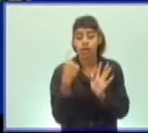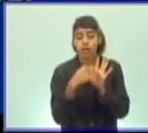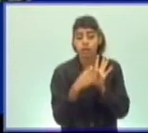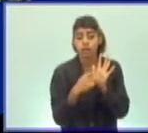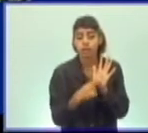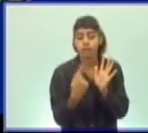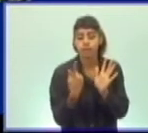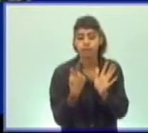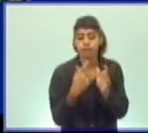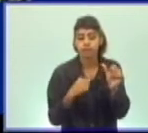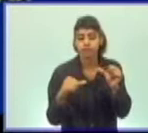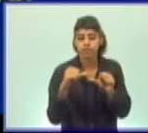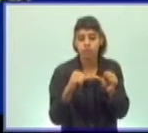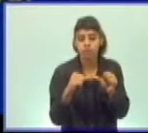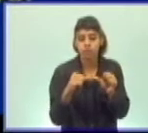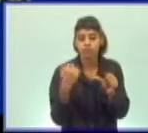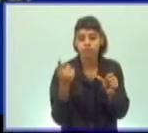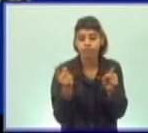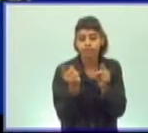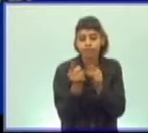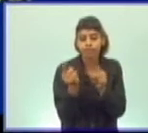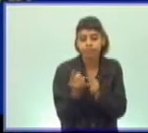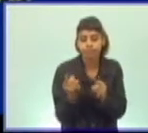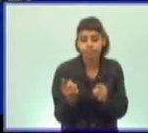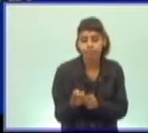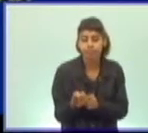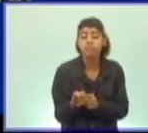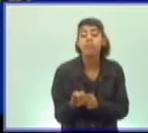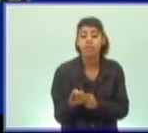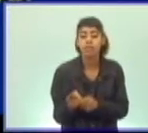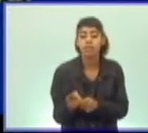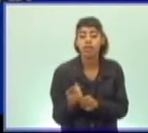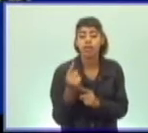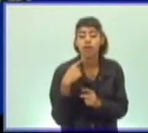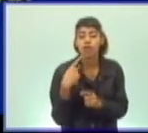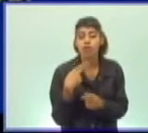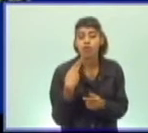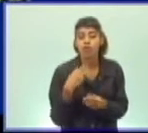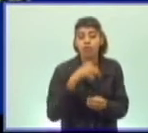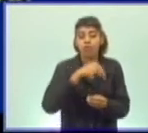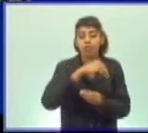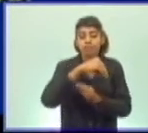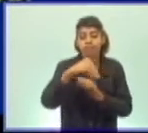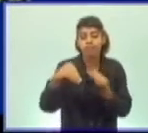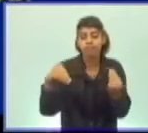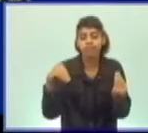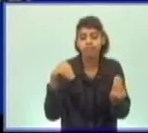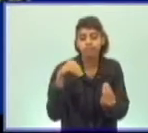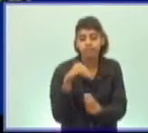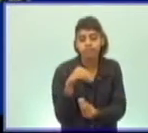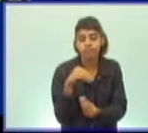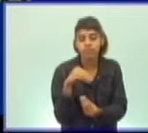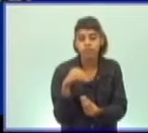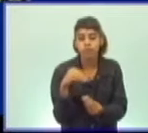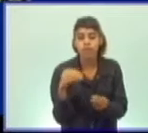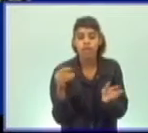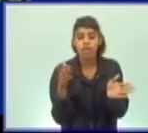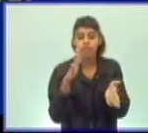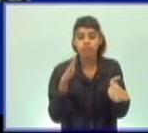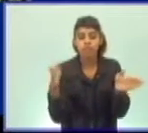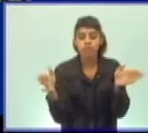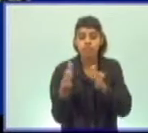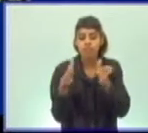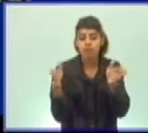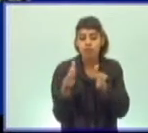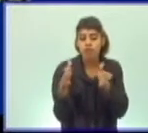átomo. Justifique. Fíjense que aquí van a analizar cómo varía el tamaño del átomo en un grupo para poder dar respuesta a este